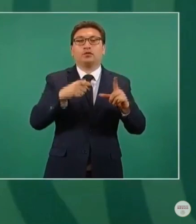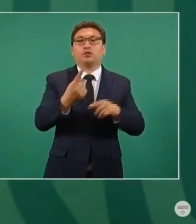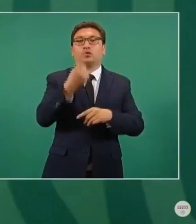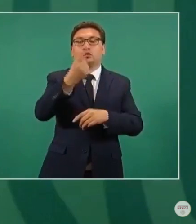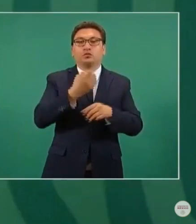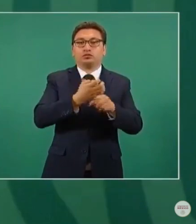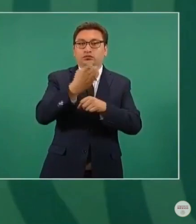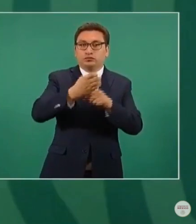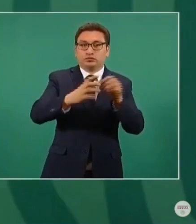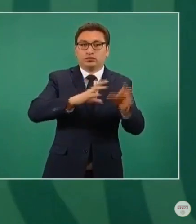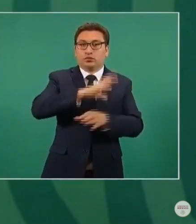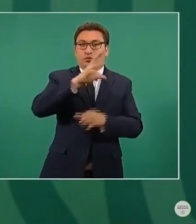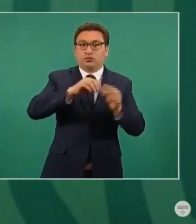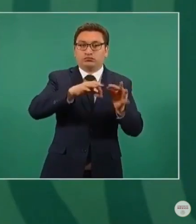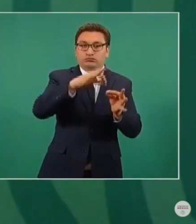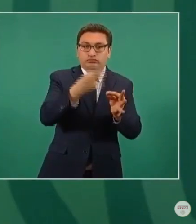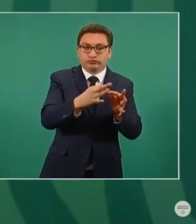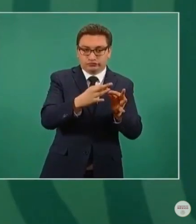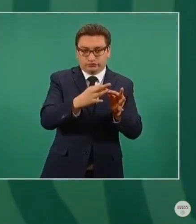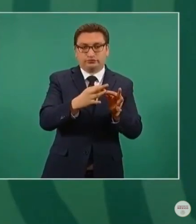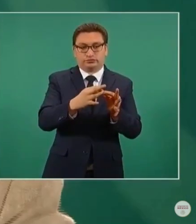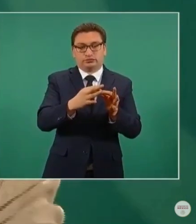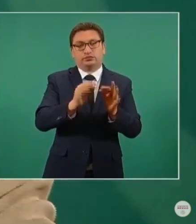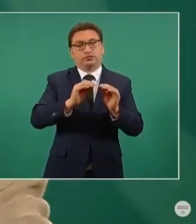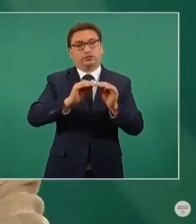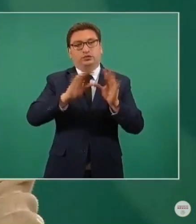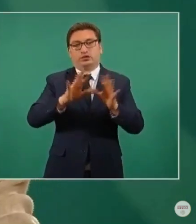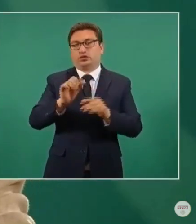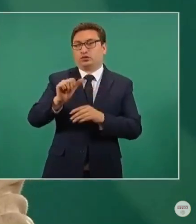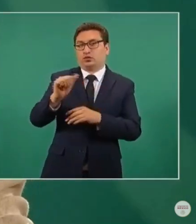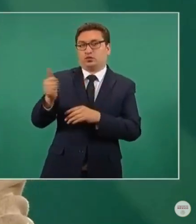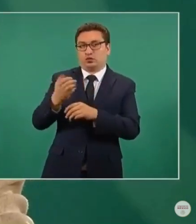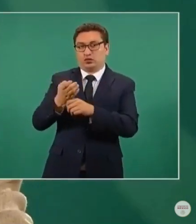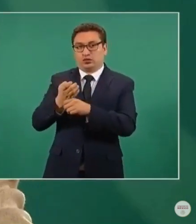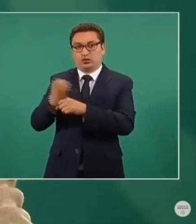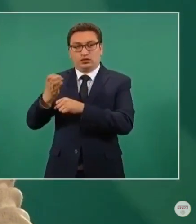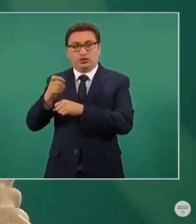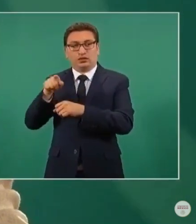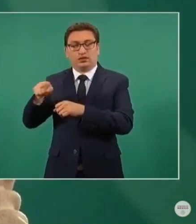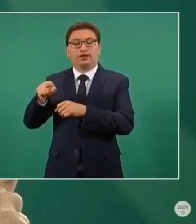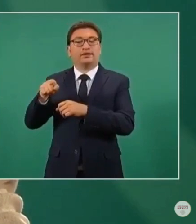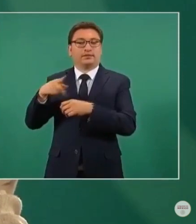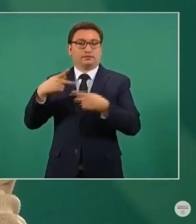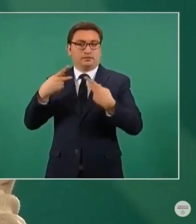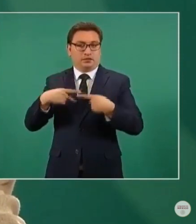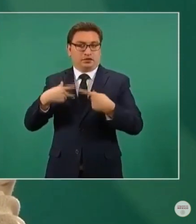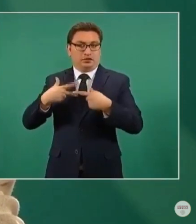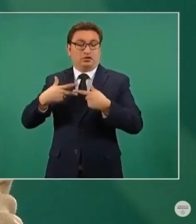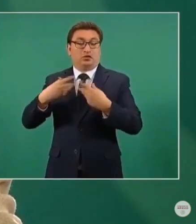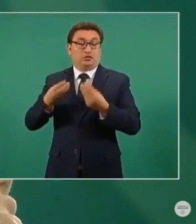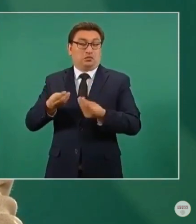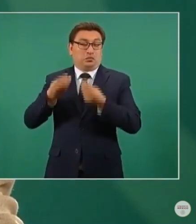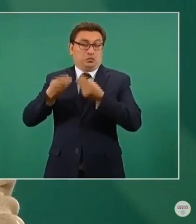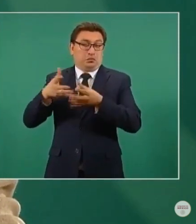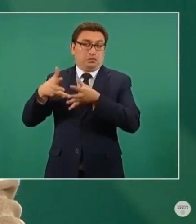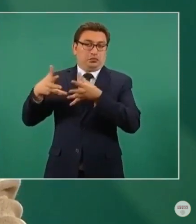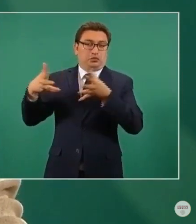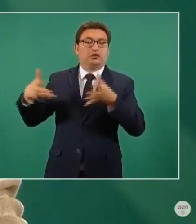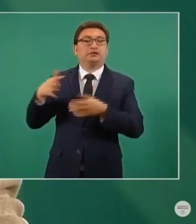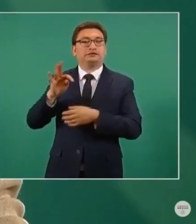federativa por completo. Esto, desde luego, implica que en las entidades federativas donde hay una población más grande, puede